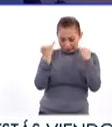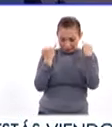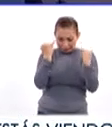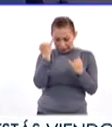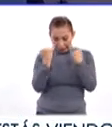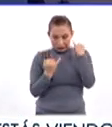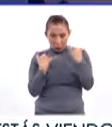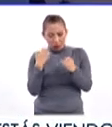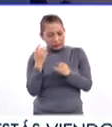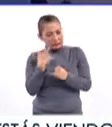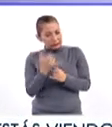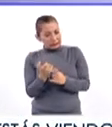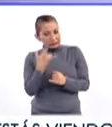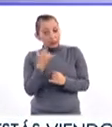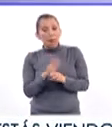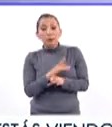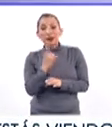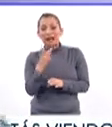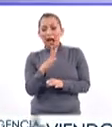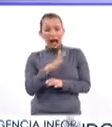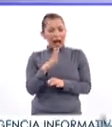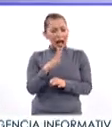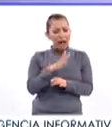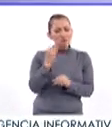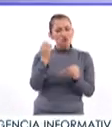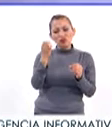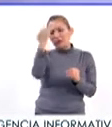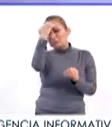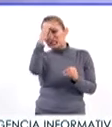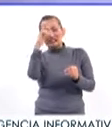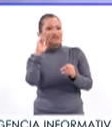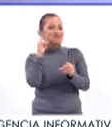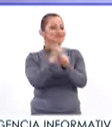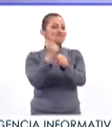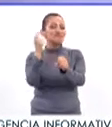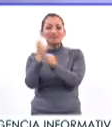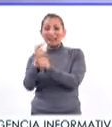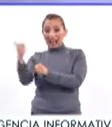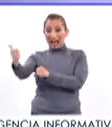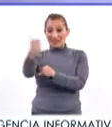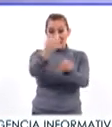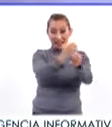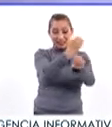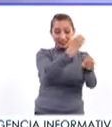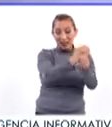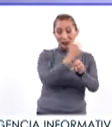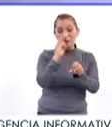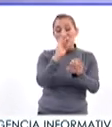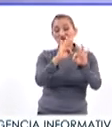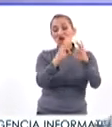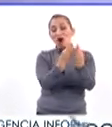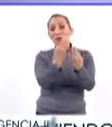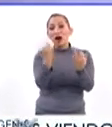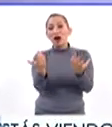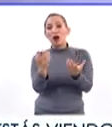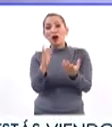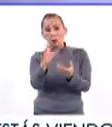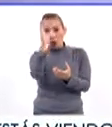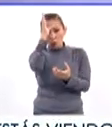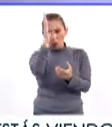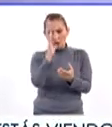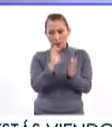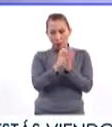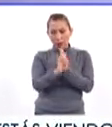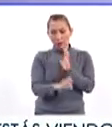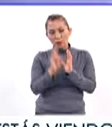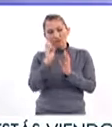que superar. ¿Por qué? Porque ha habido muchas experiencias que a nivel de cada entidad federativa ha habido modelos que se han exportado. En Coahuila, por